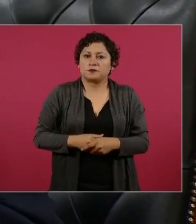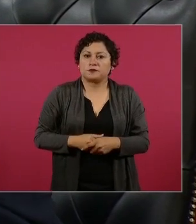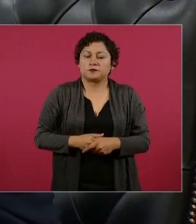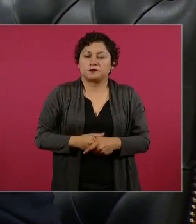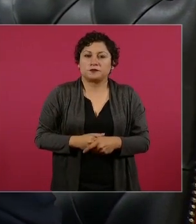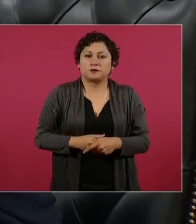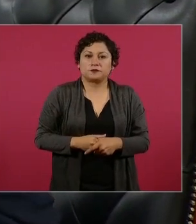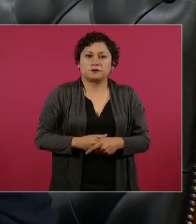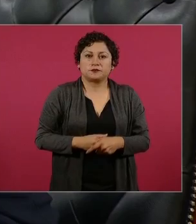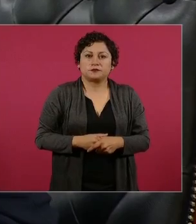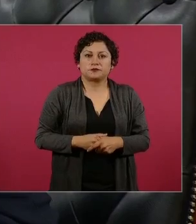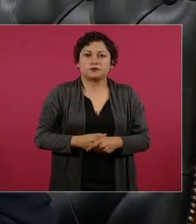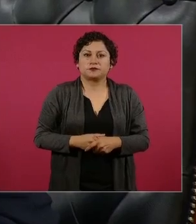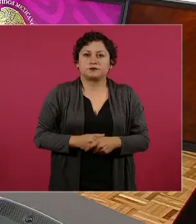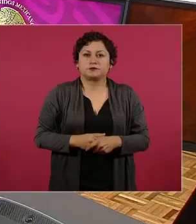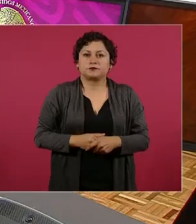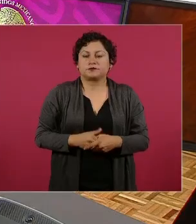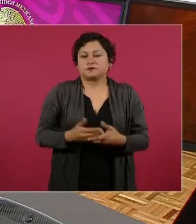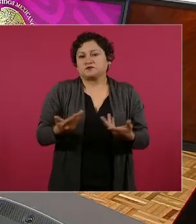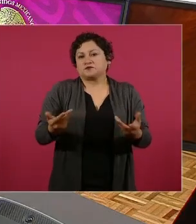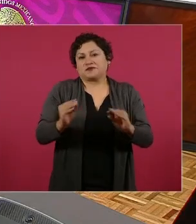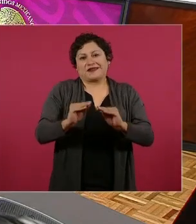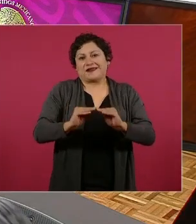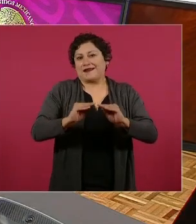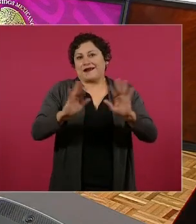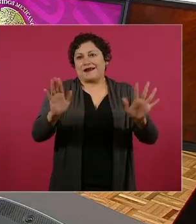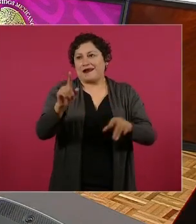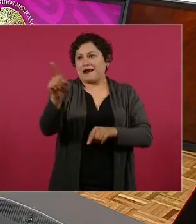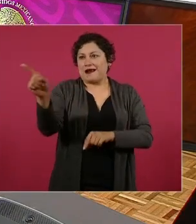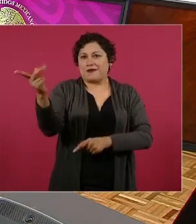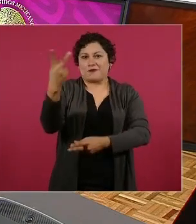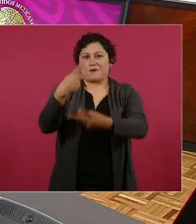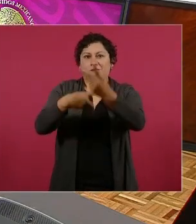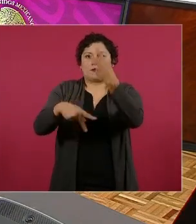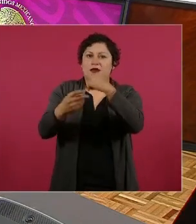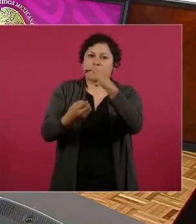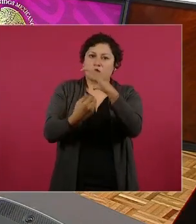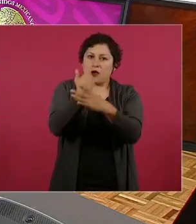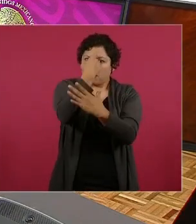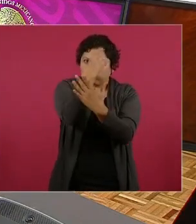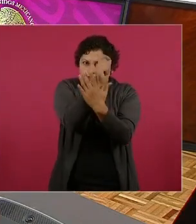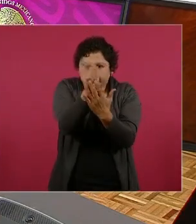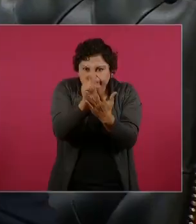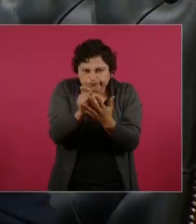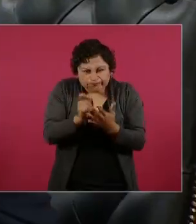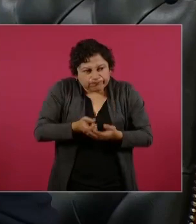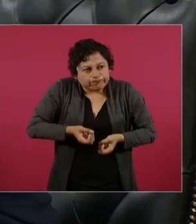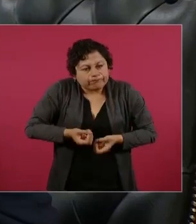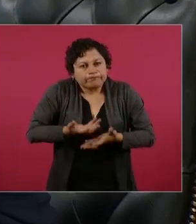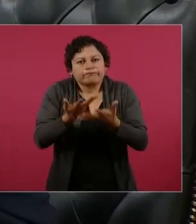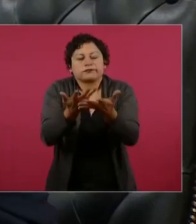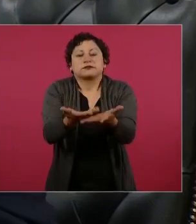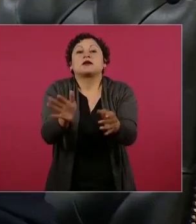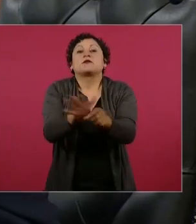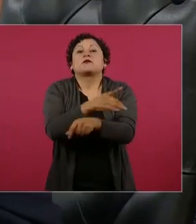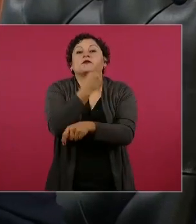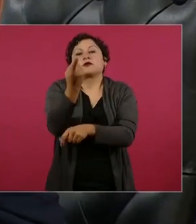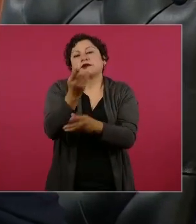Y era de esperarse, porque luego de una transformación, ¿sí?,